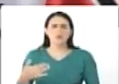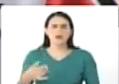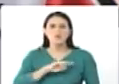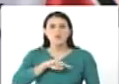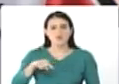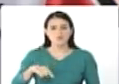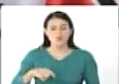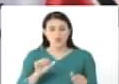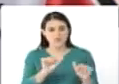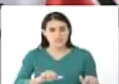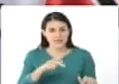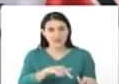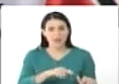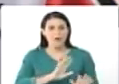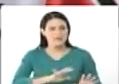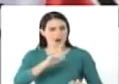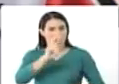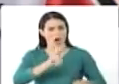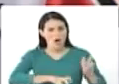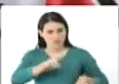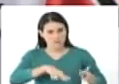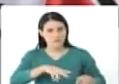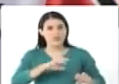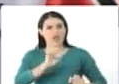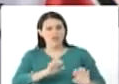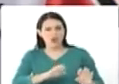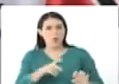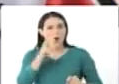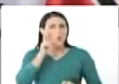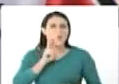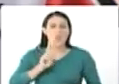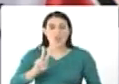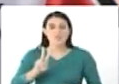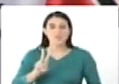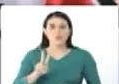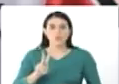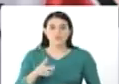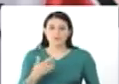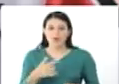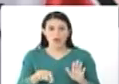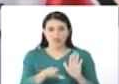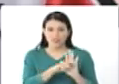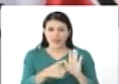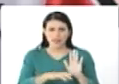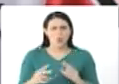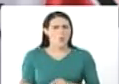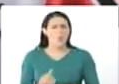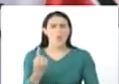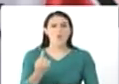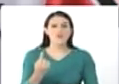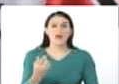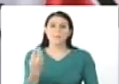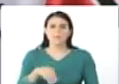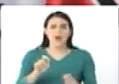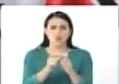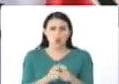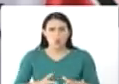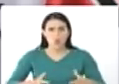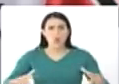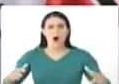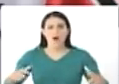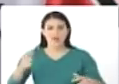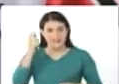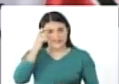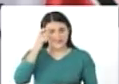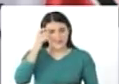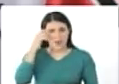sistema auditado, seguro y transparente, cuyas garantías son únicas y fueron ampliadas para este evento en